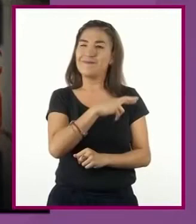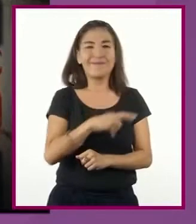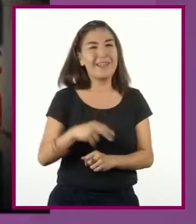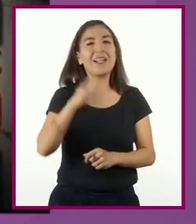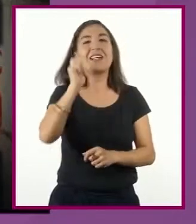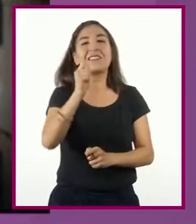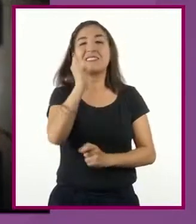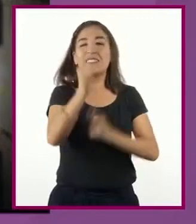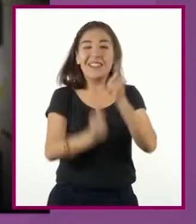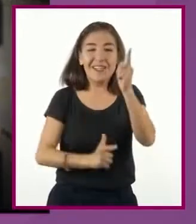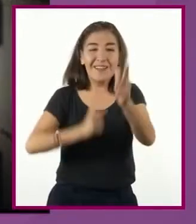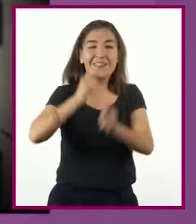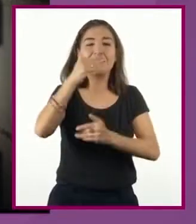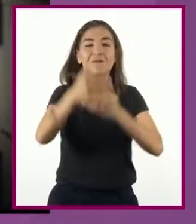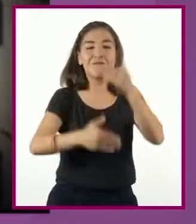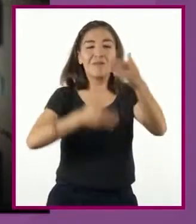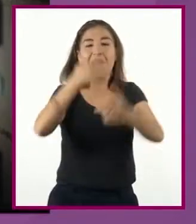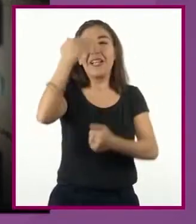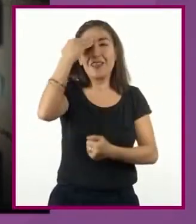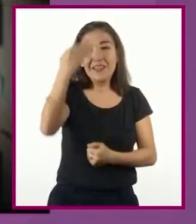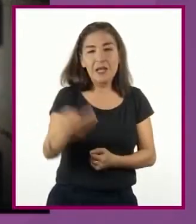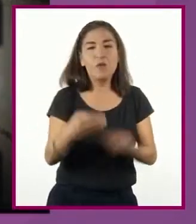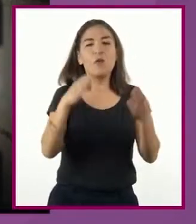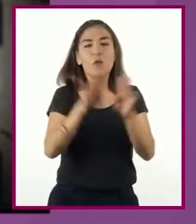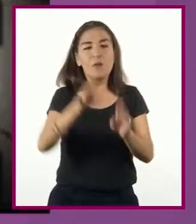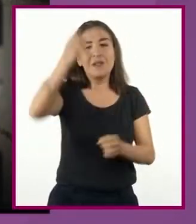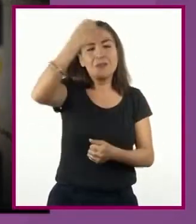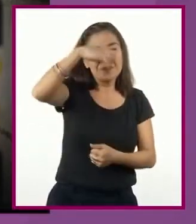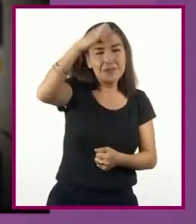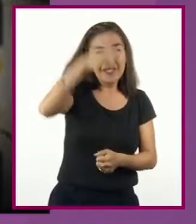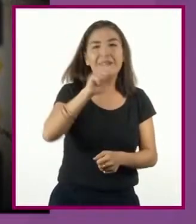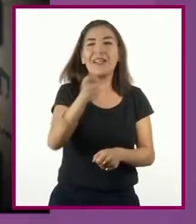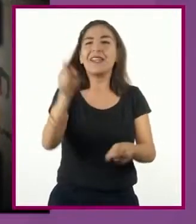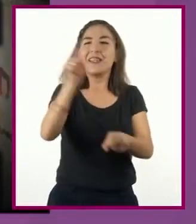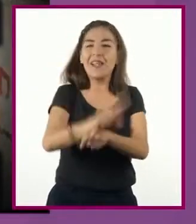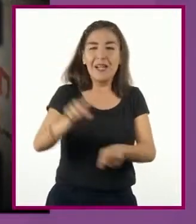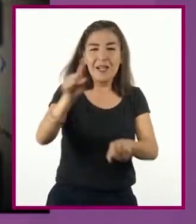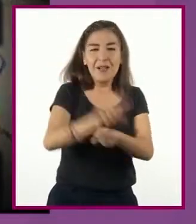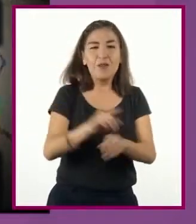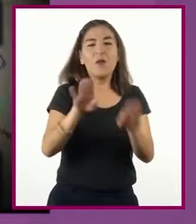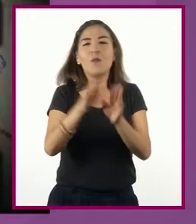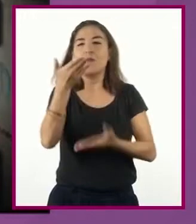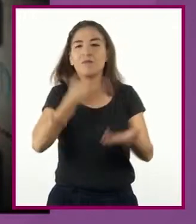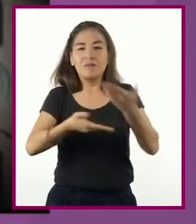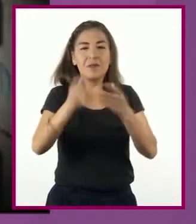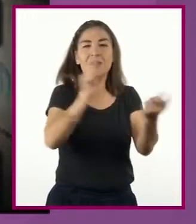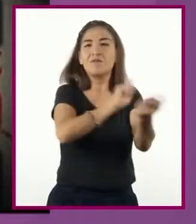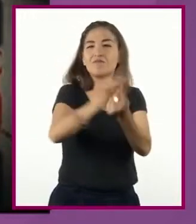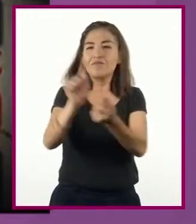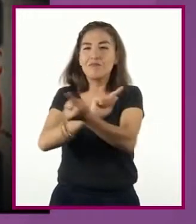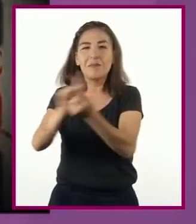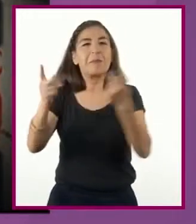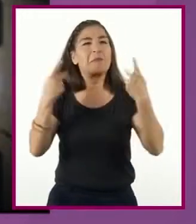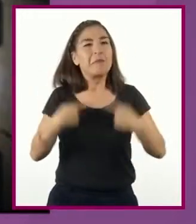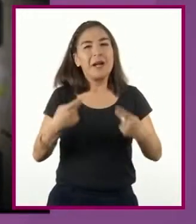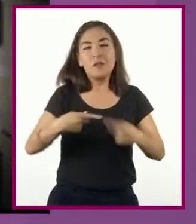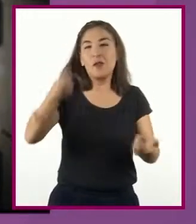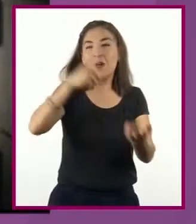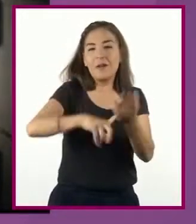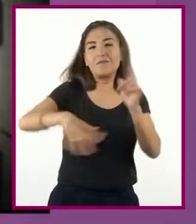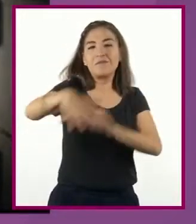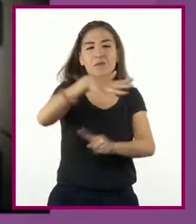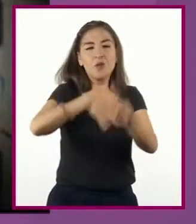conforma lentamente al paso del tiempo, a través de las experiencias que adquirimos, de las relaciones que establecemos con las personas que nos rodean y